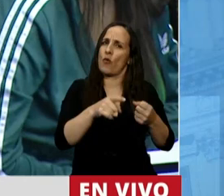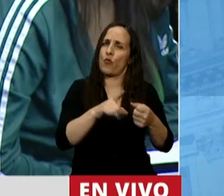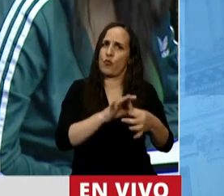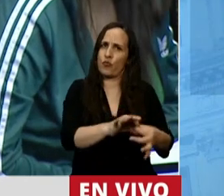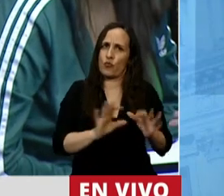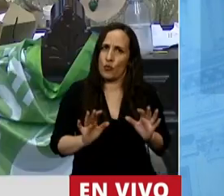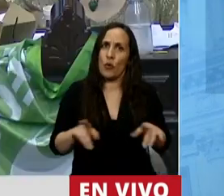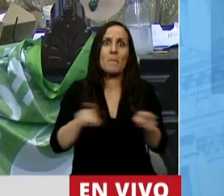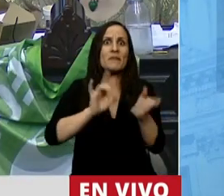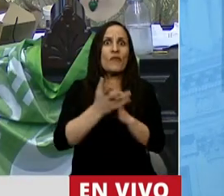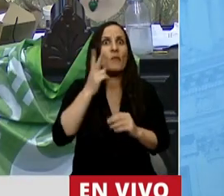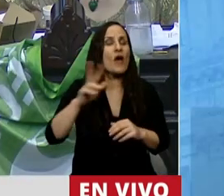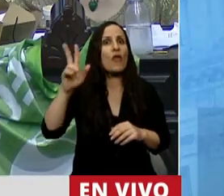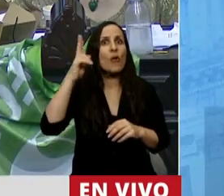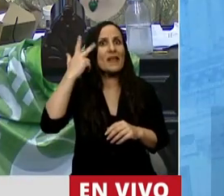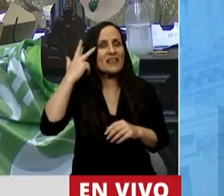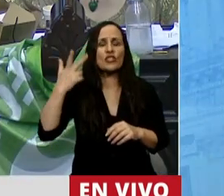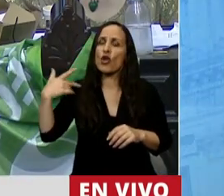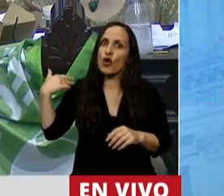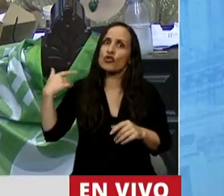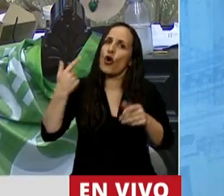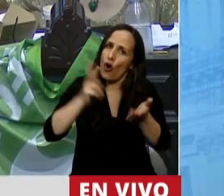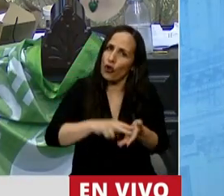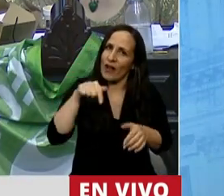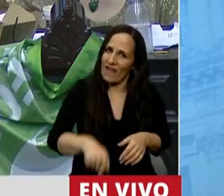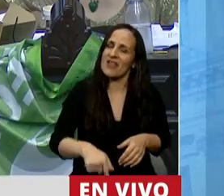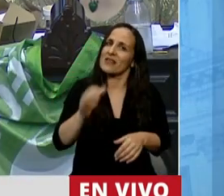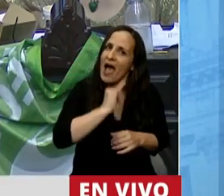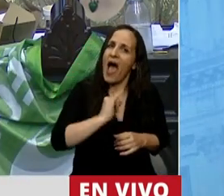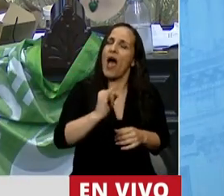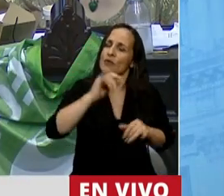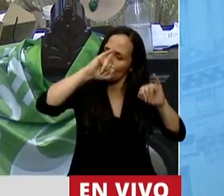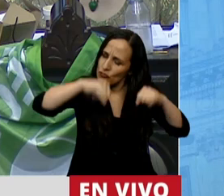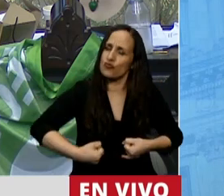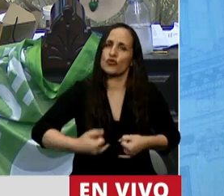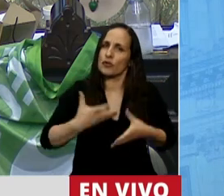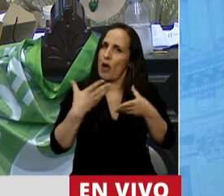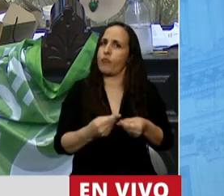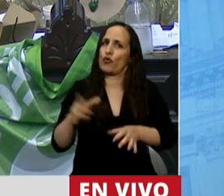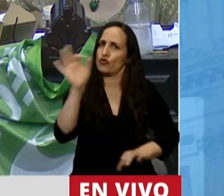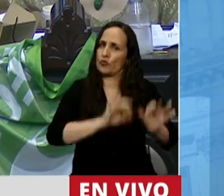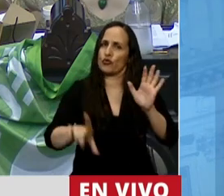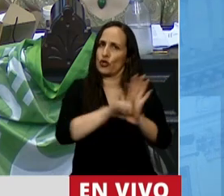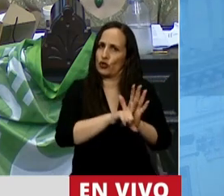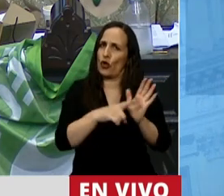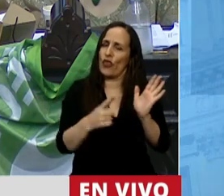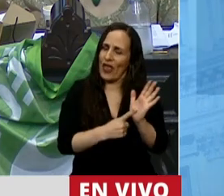Al igual que en el 2018, anticipo, presidente, acompañar este proyecto